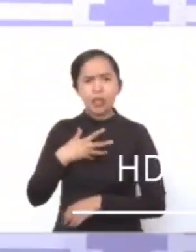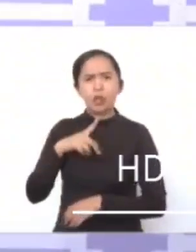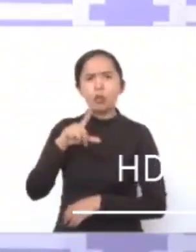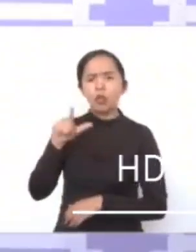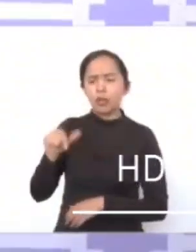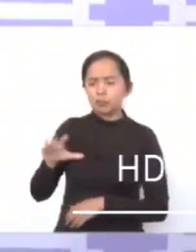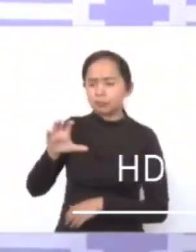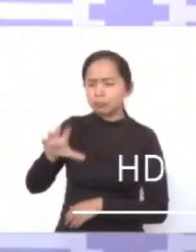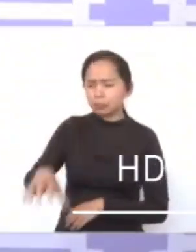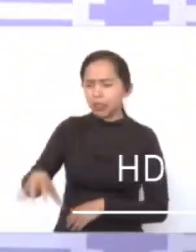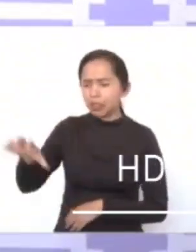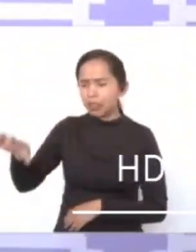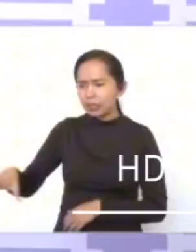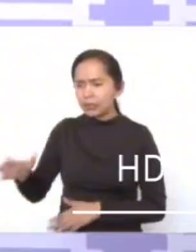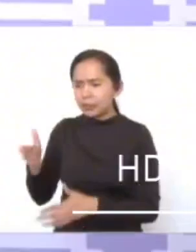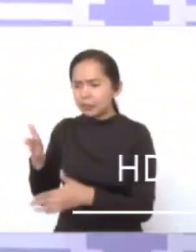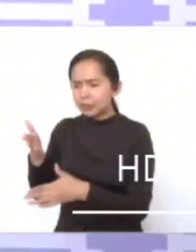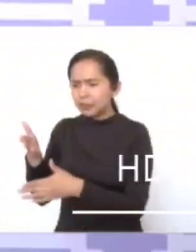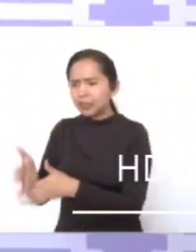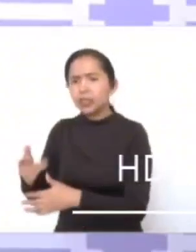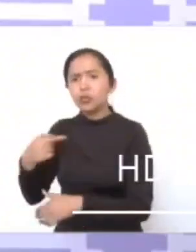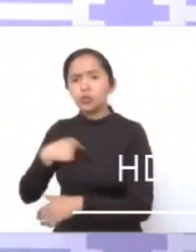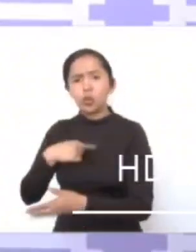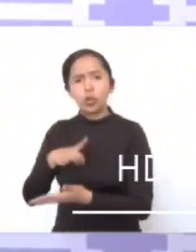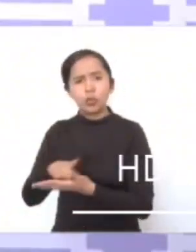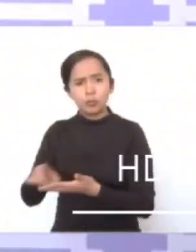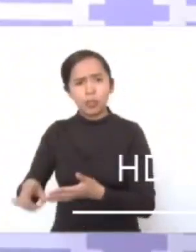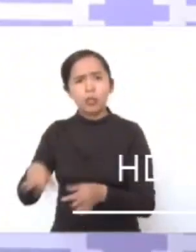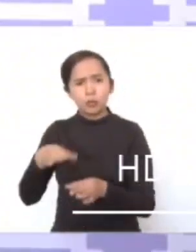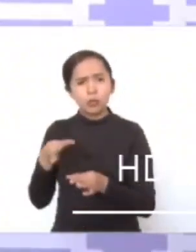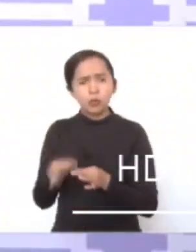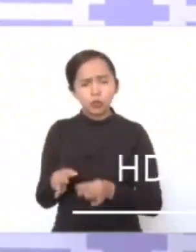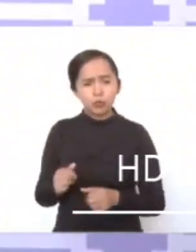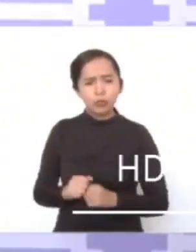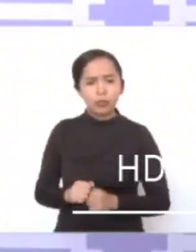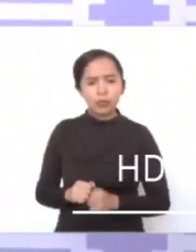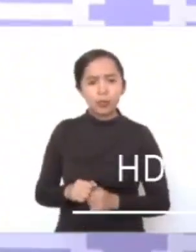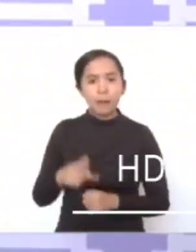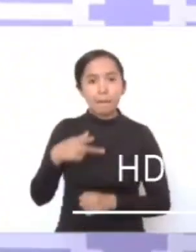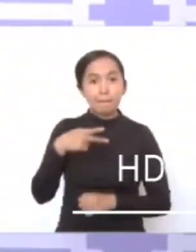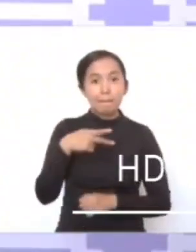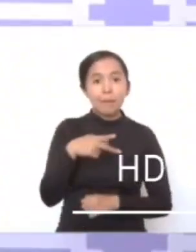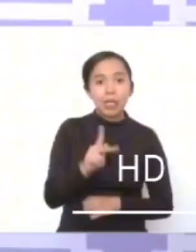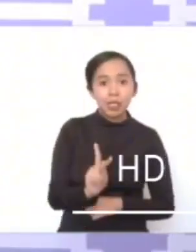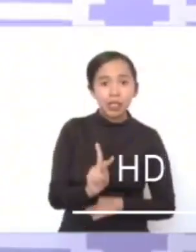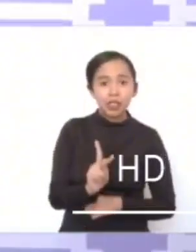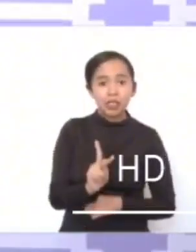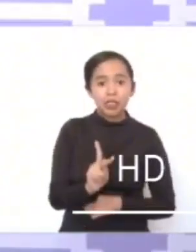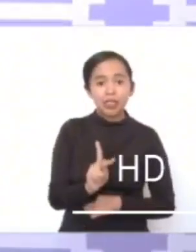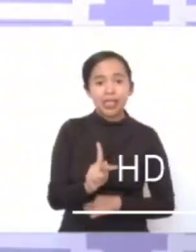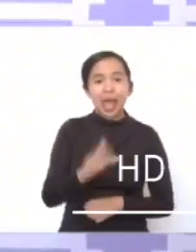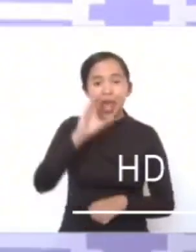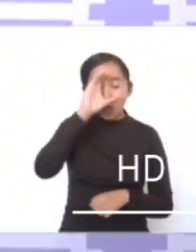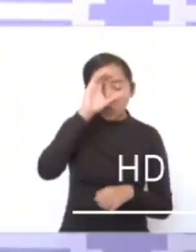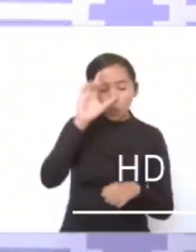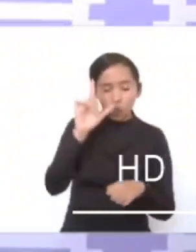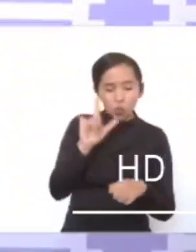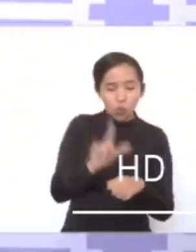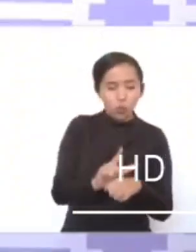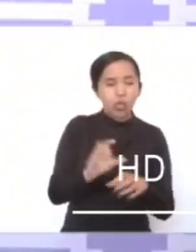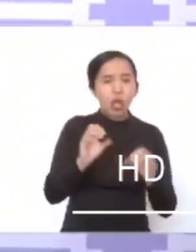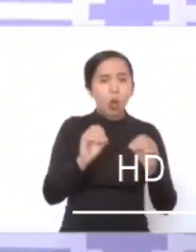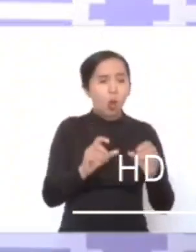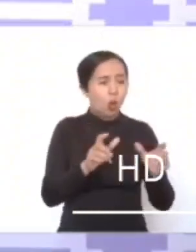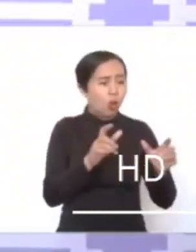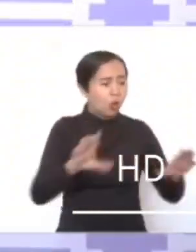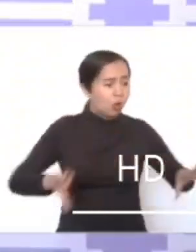instancias para buscar que se respeten sus derechos, pero no cambia la cultura, la conducta,